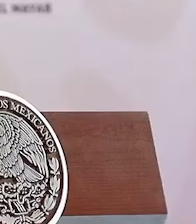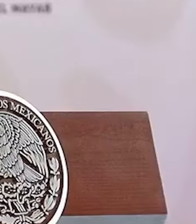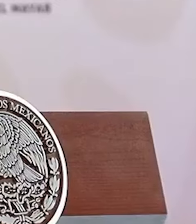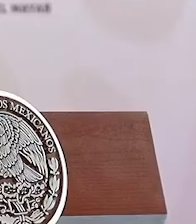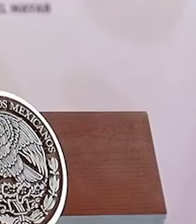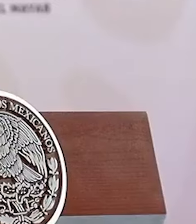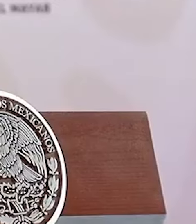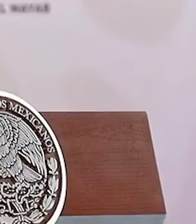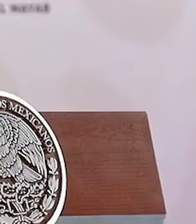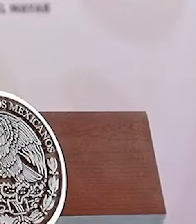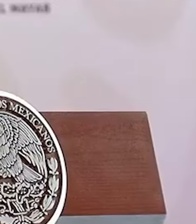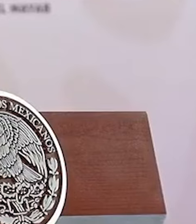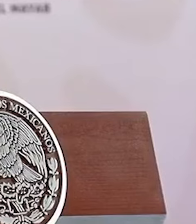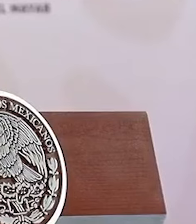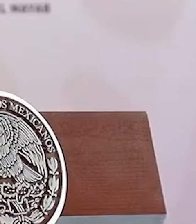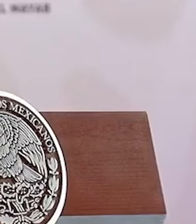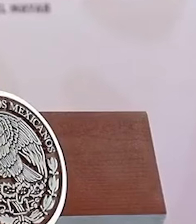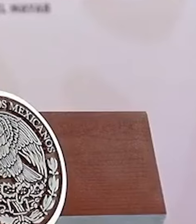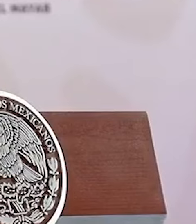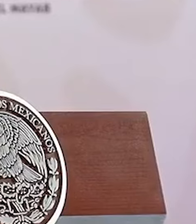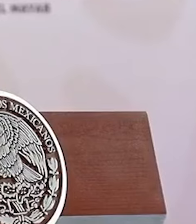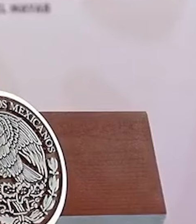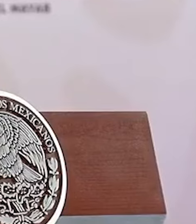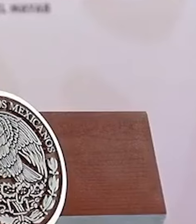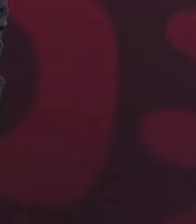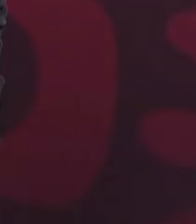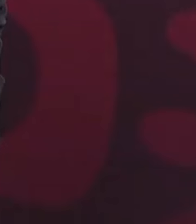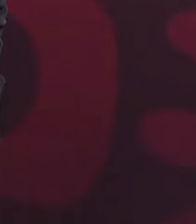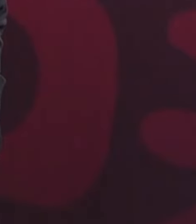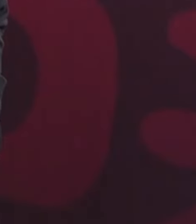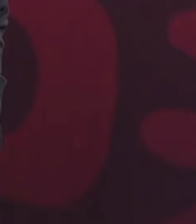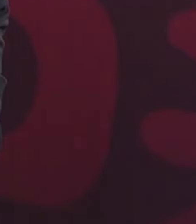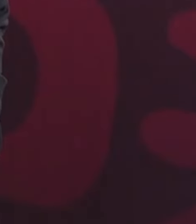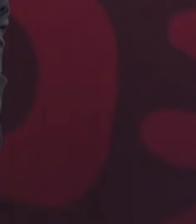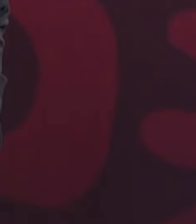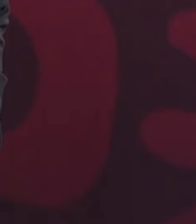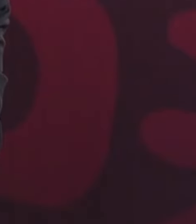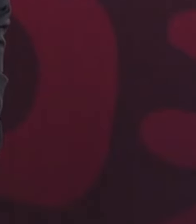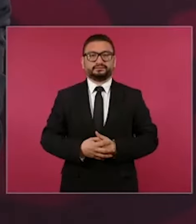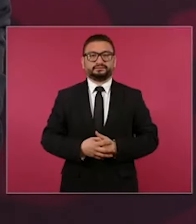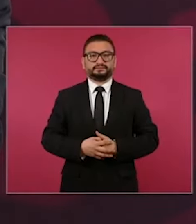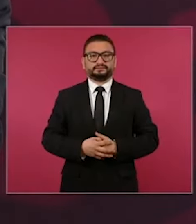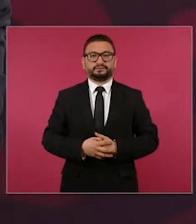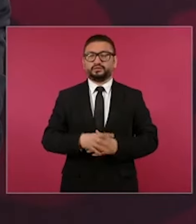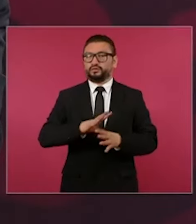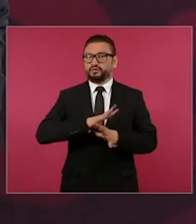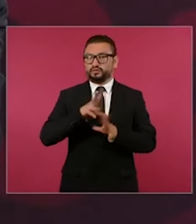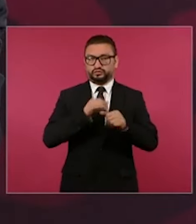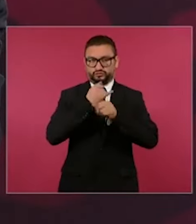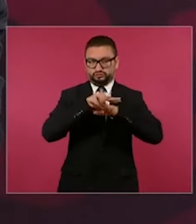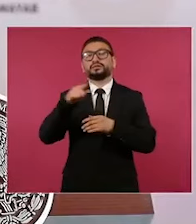anexos, con toda la información